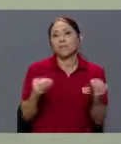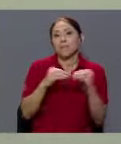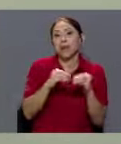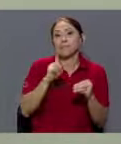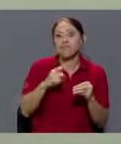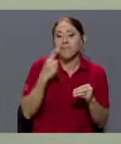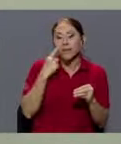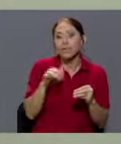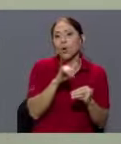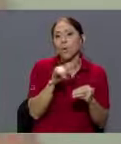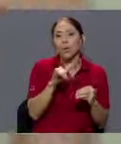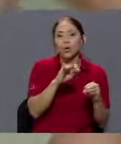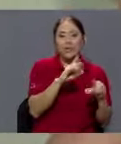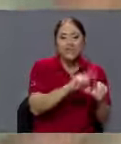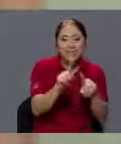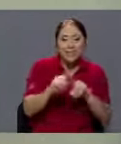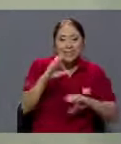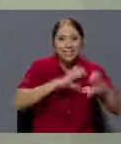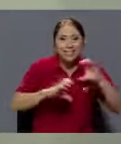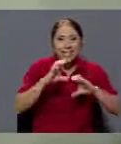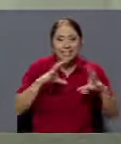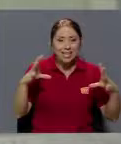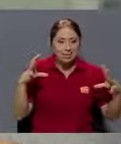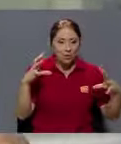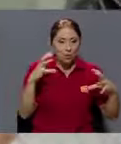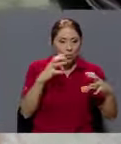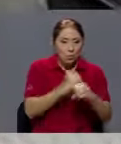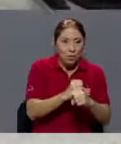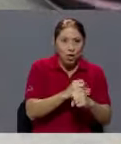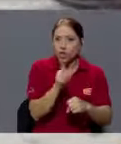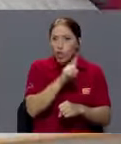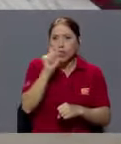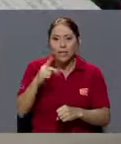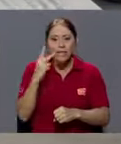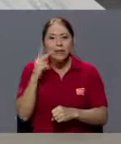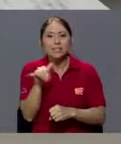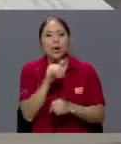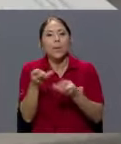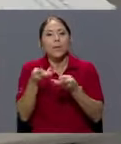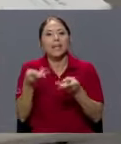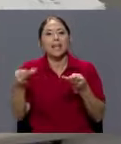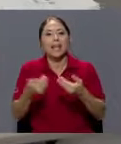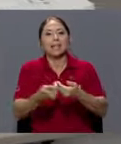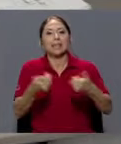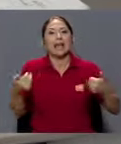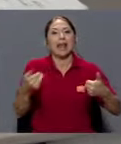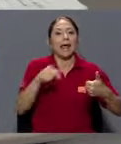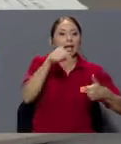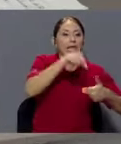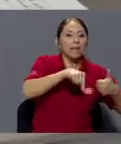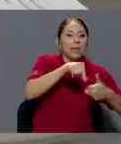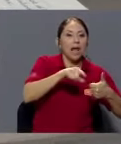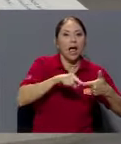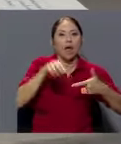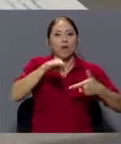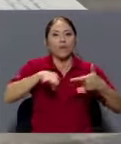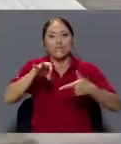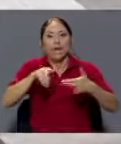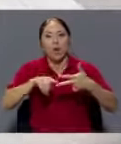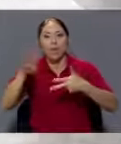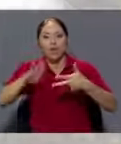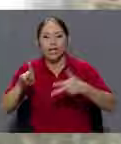que como tal una materia aislada, como sería química, física o biología. Debería ser algo más